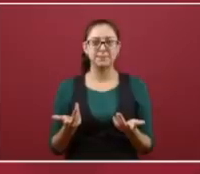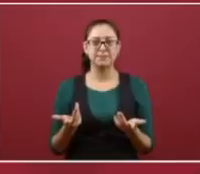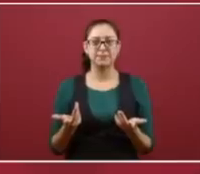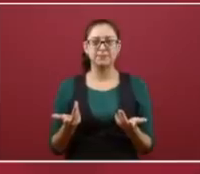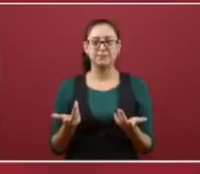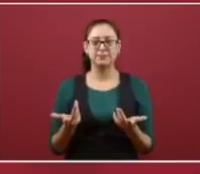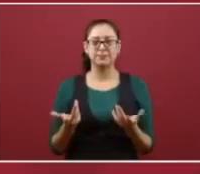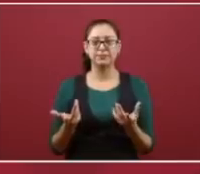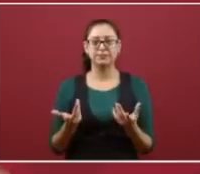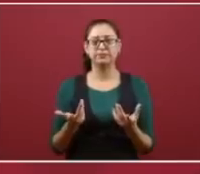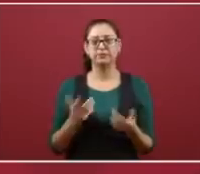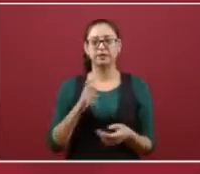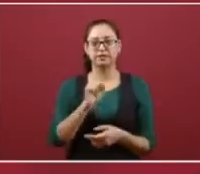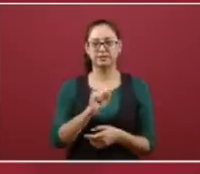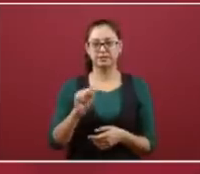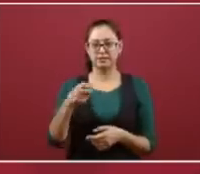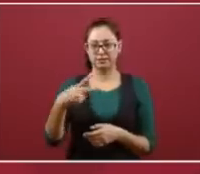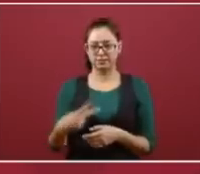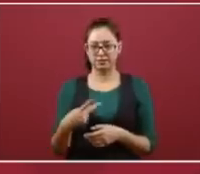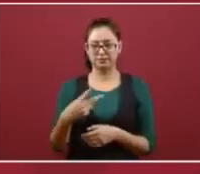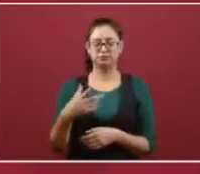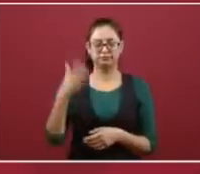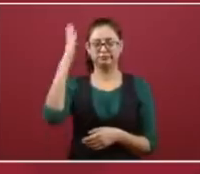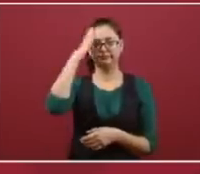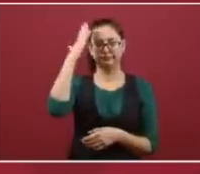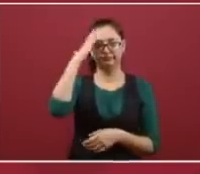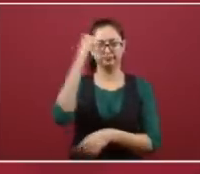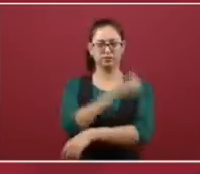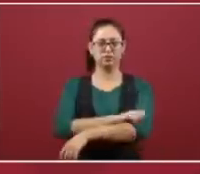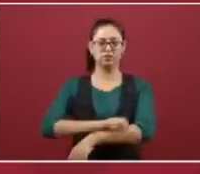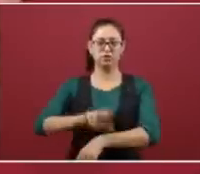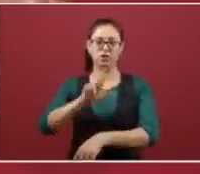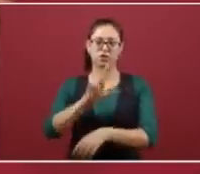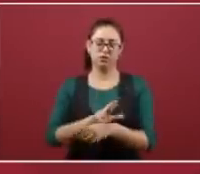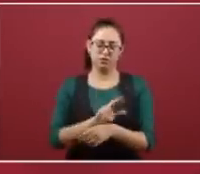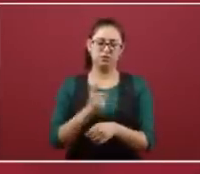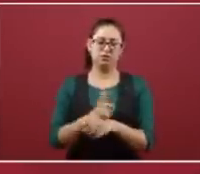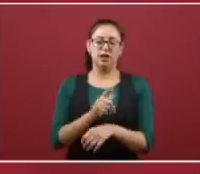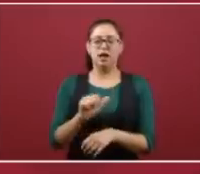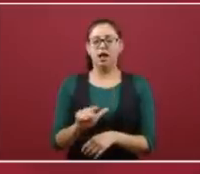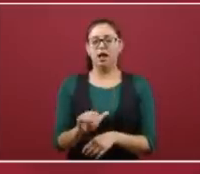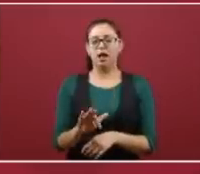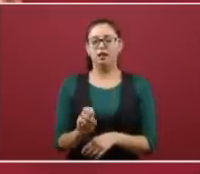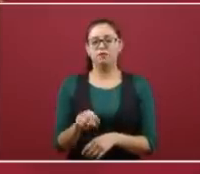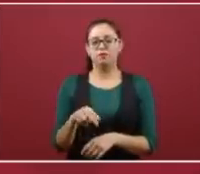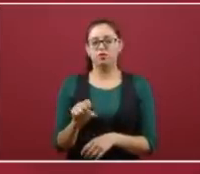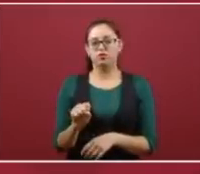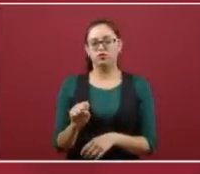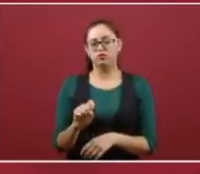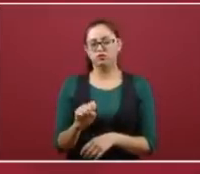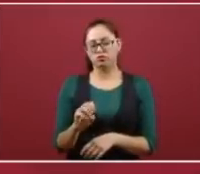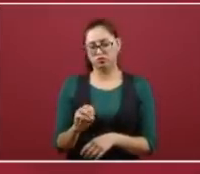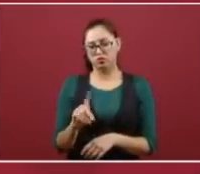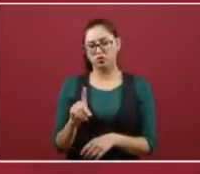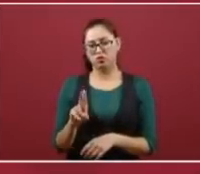coordinando la secretaria de seguridad pública alfonso durazo y participan este